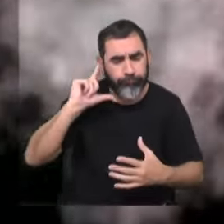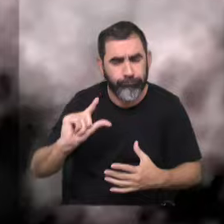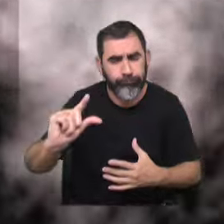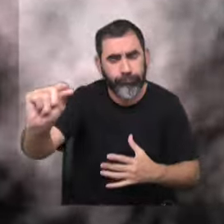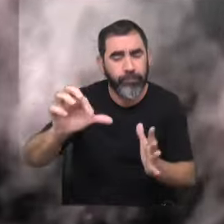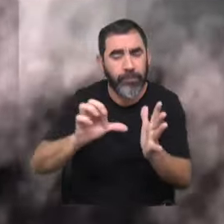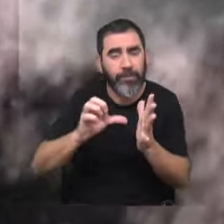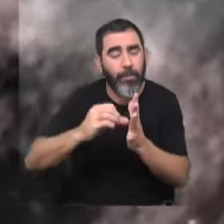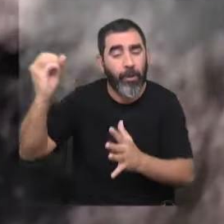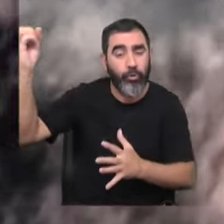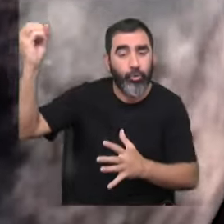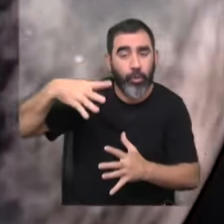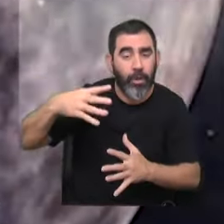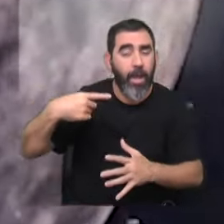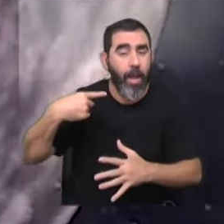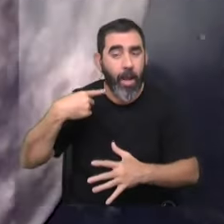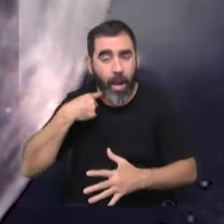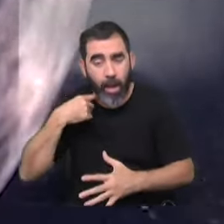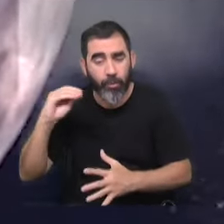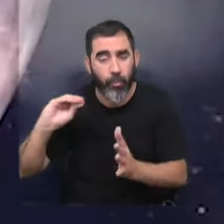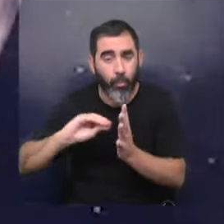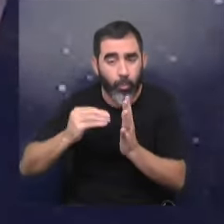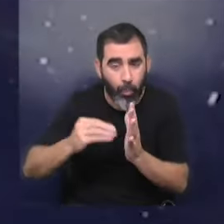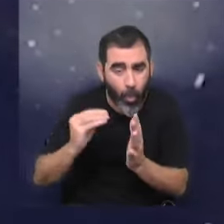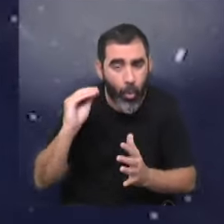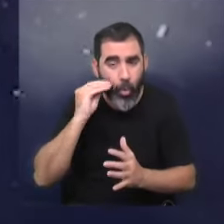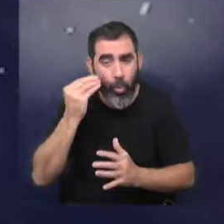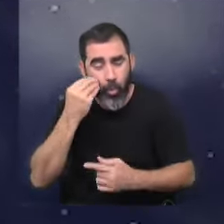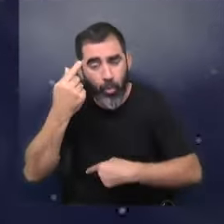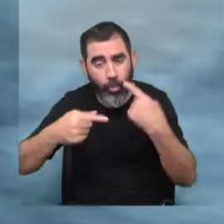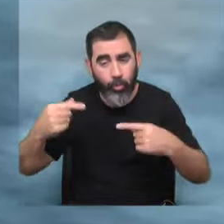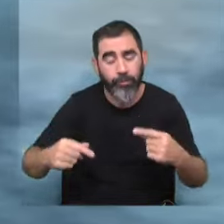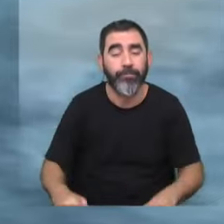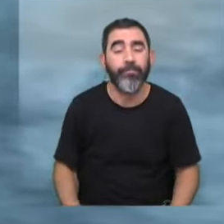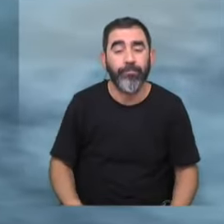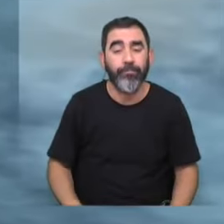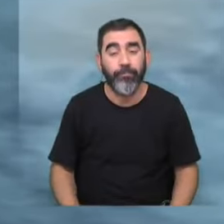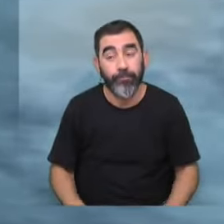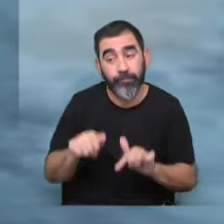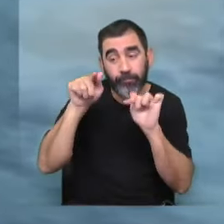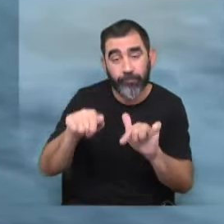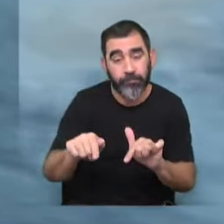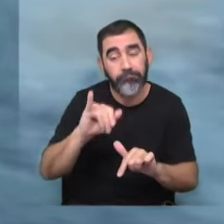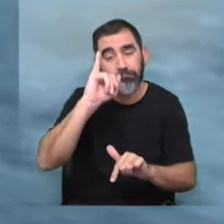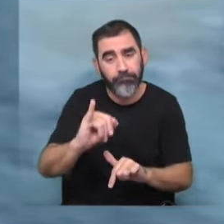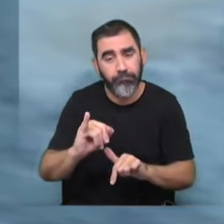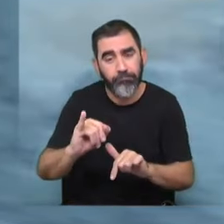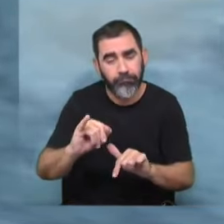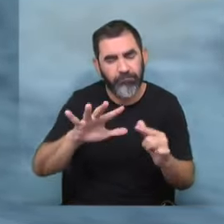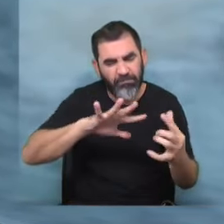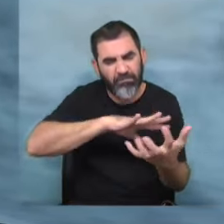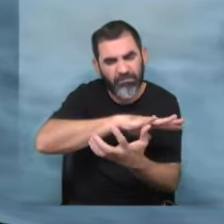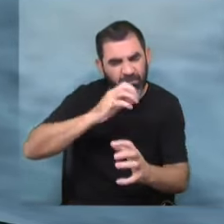del sistema solar, donde hay gas, polvo cósmico, radiaciones y partículas atómicas. Desde allí, a pesar de su